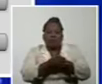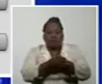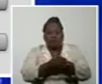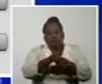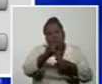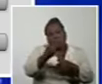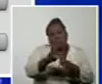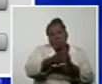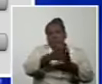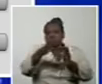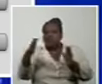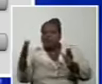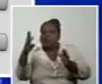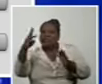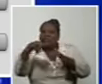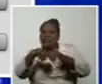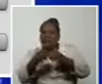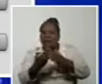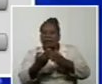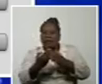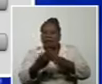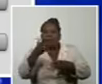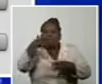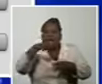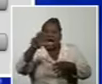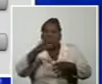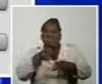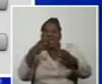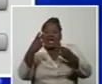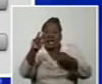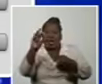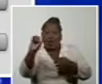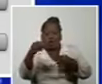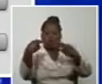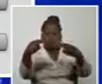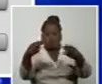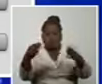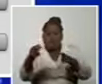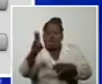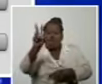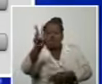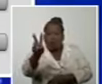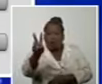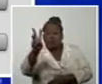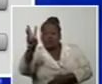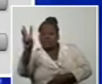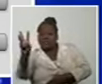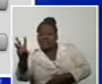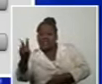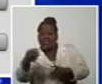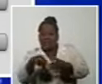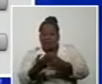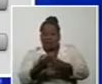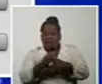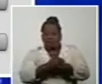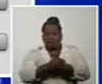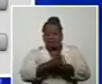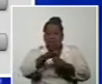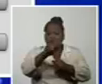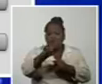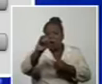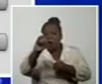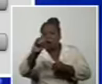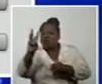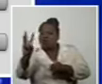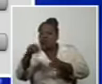y 3 días. Y sobre el acero, también entre 2 y 3 días. O sea, indiscutiblemente